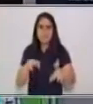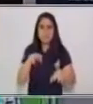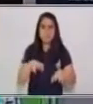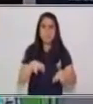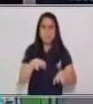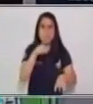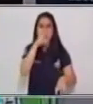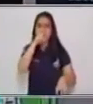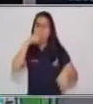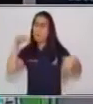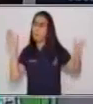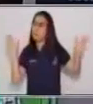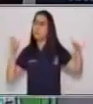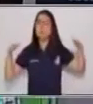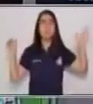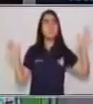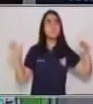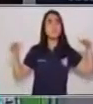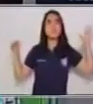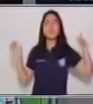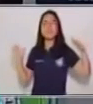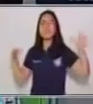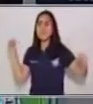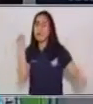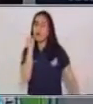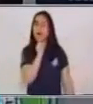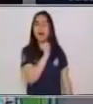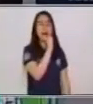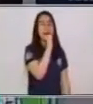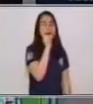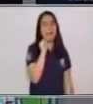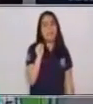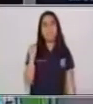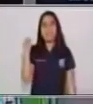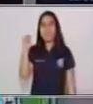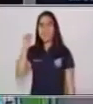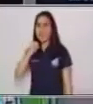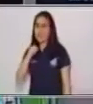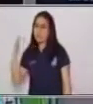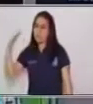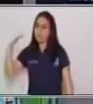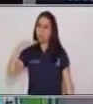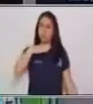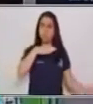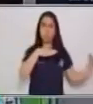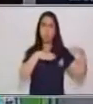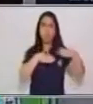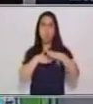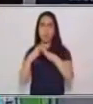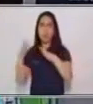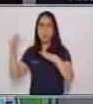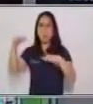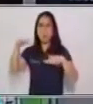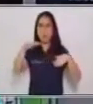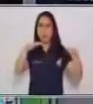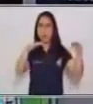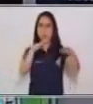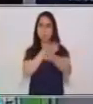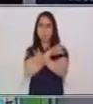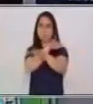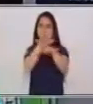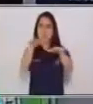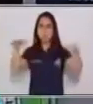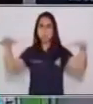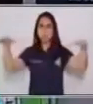se encienden las luces de hogares. Es la noche. Surgirá de las acequias el hombre perro. No vayas al